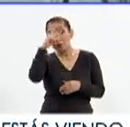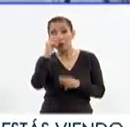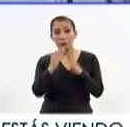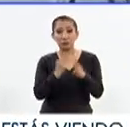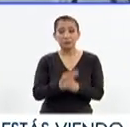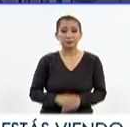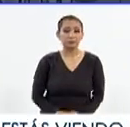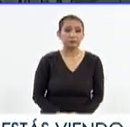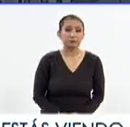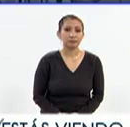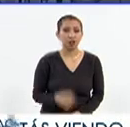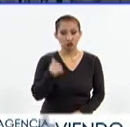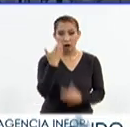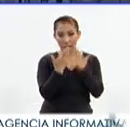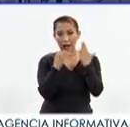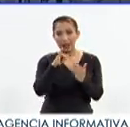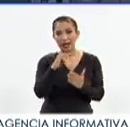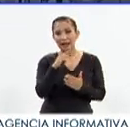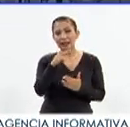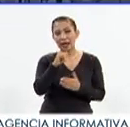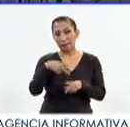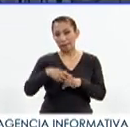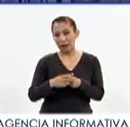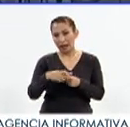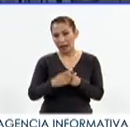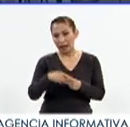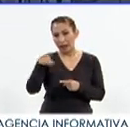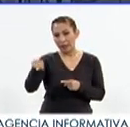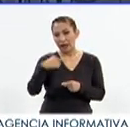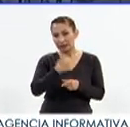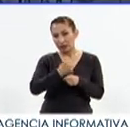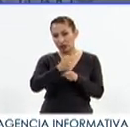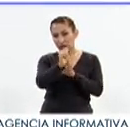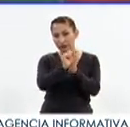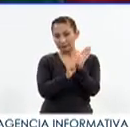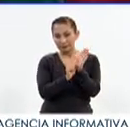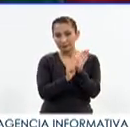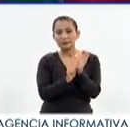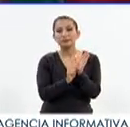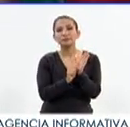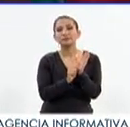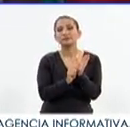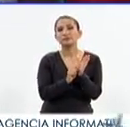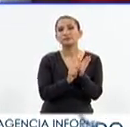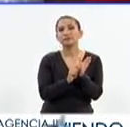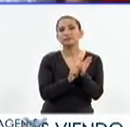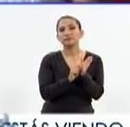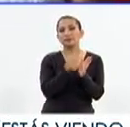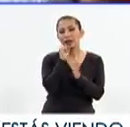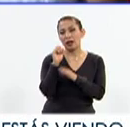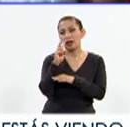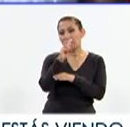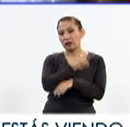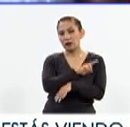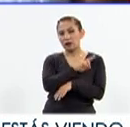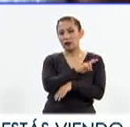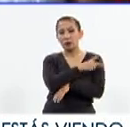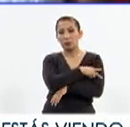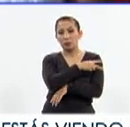y el mundo. Estoy estudiando ingeniería mecánica del 6º semestre, de hecho en la vocacional.